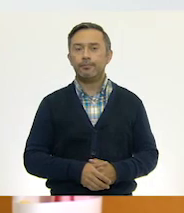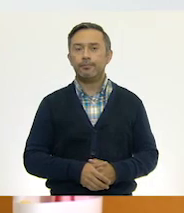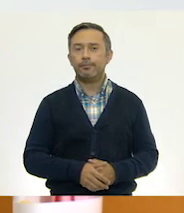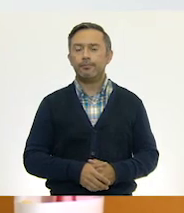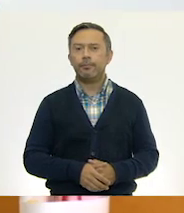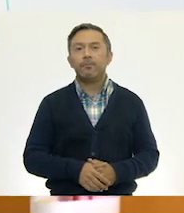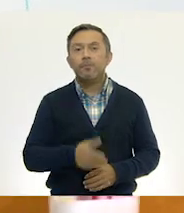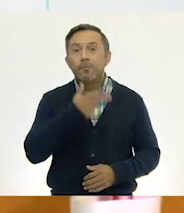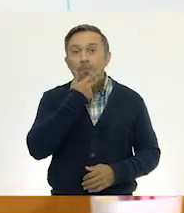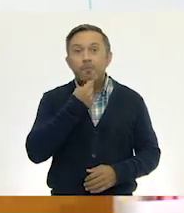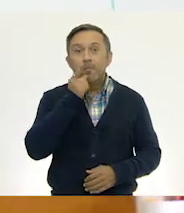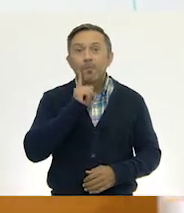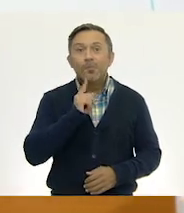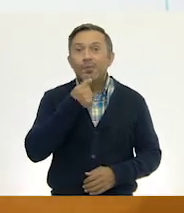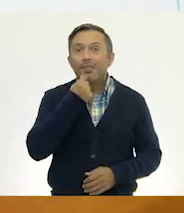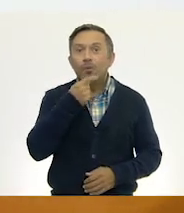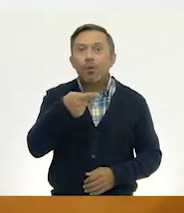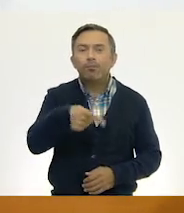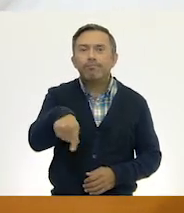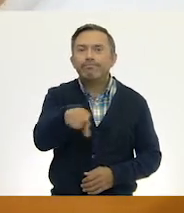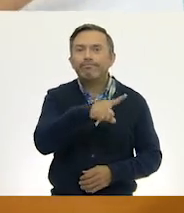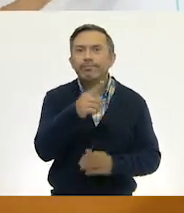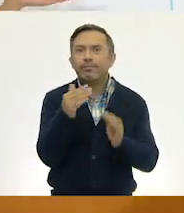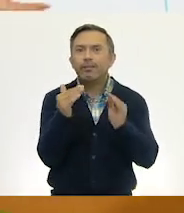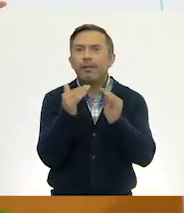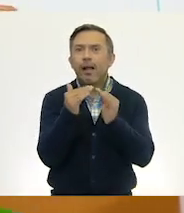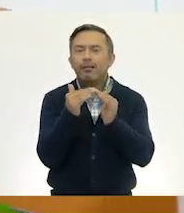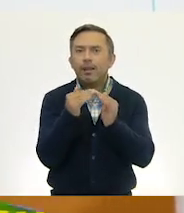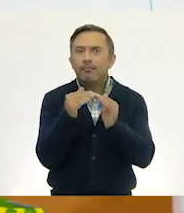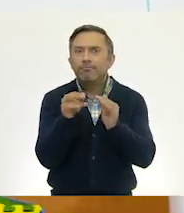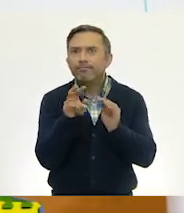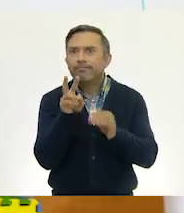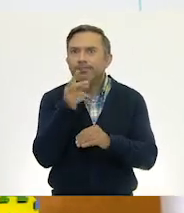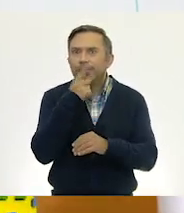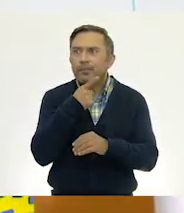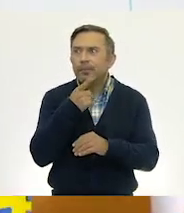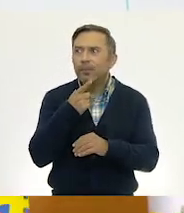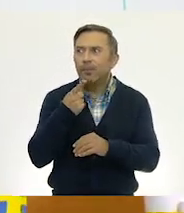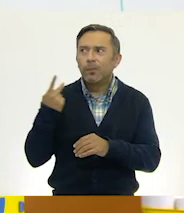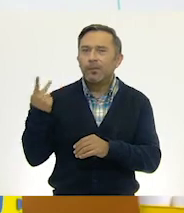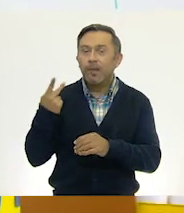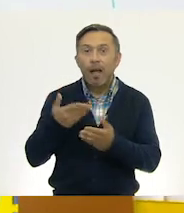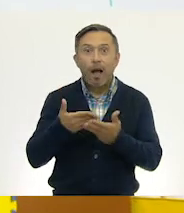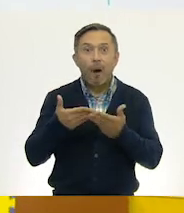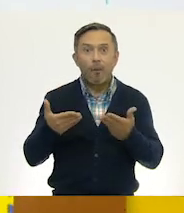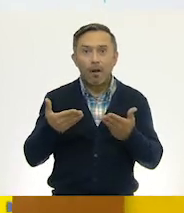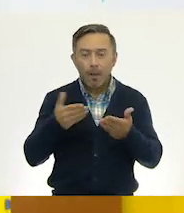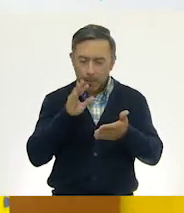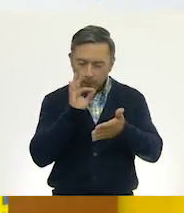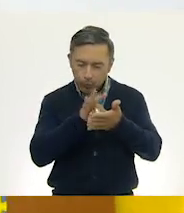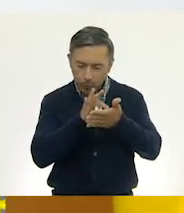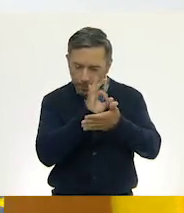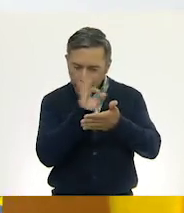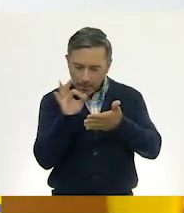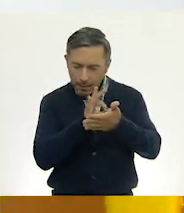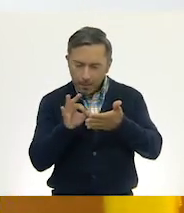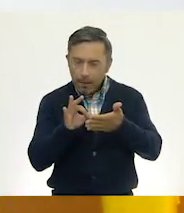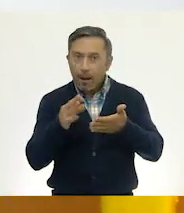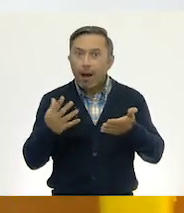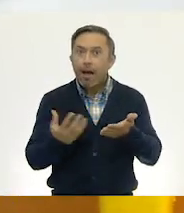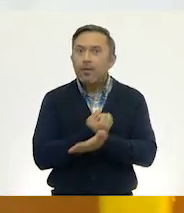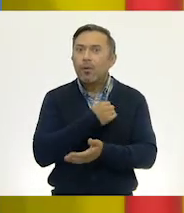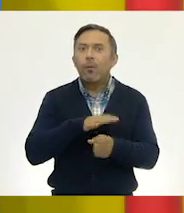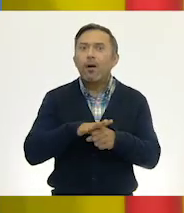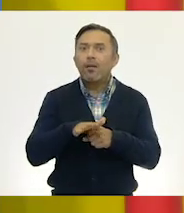A ver, niños y niñas, allá en casa, ¿quién ganó en esta ronda? ¿Quién obtuvo más puntos?